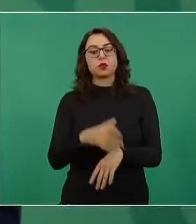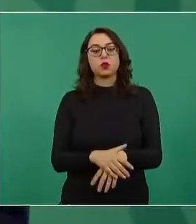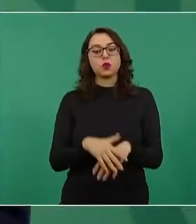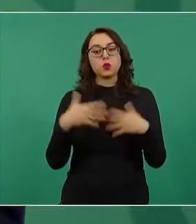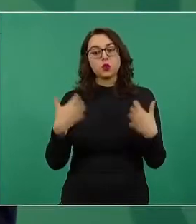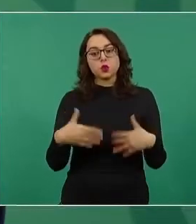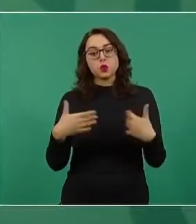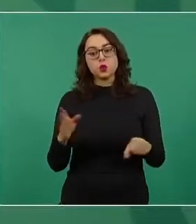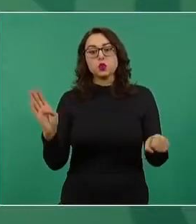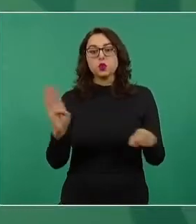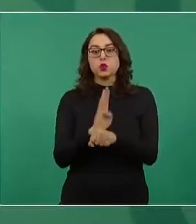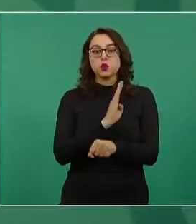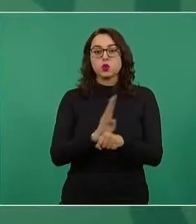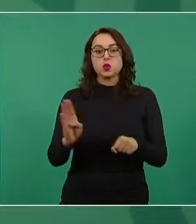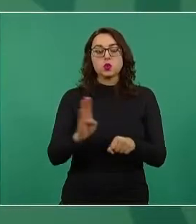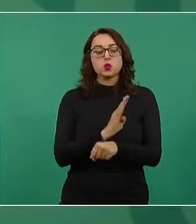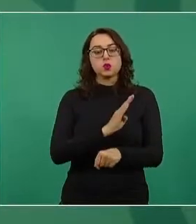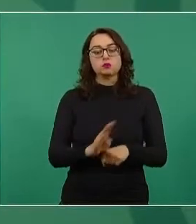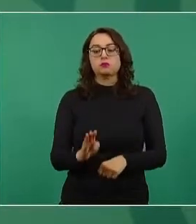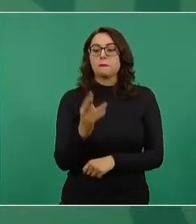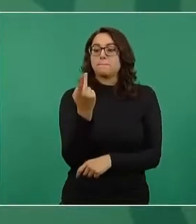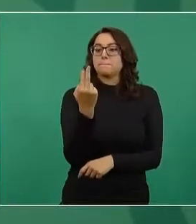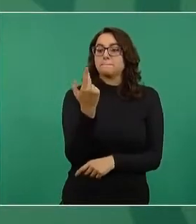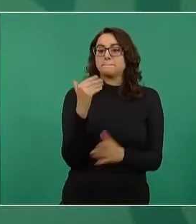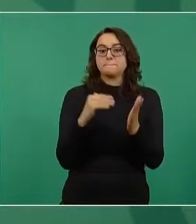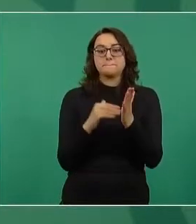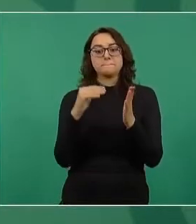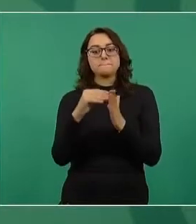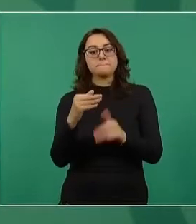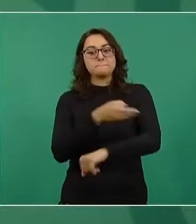25 millones de familias,